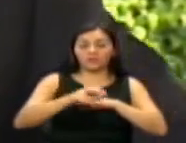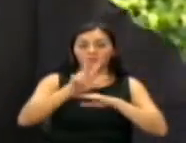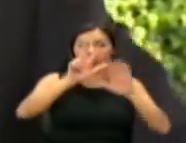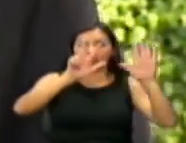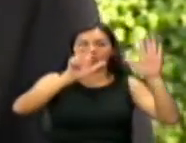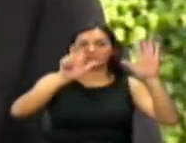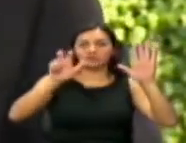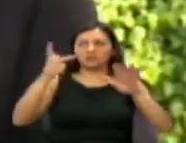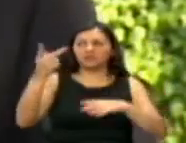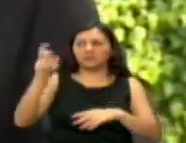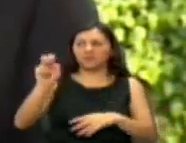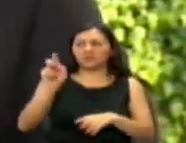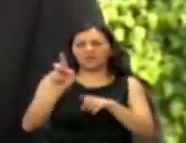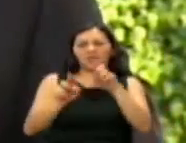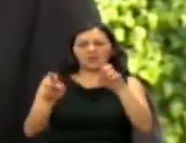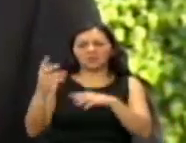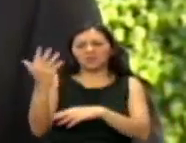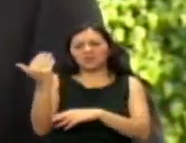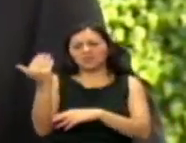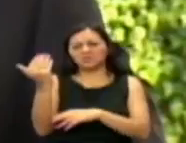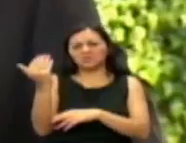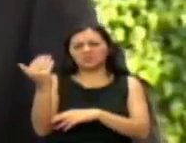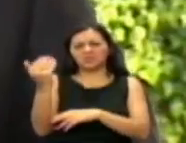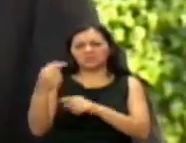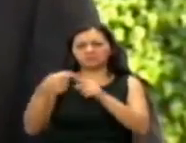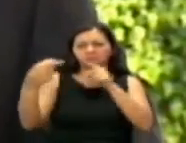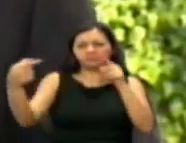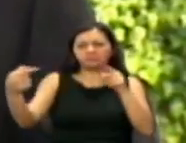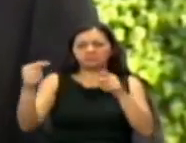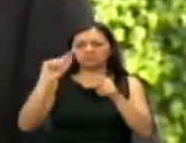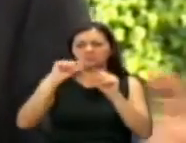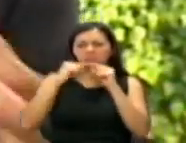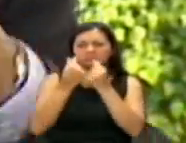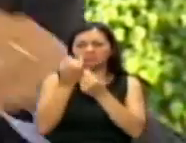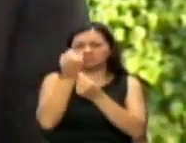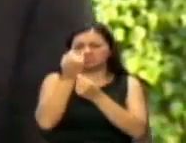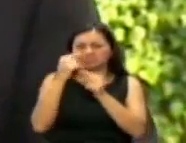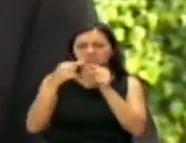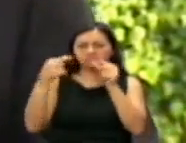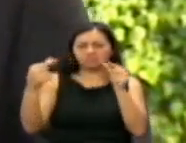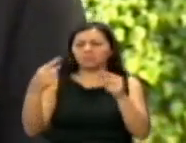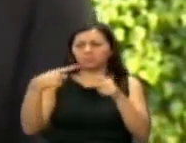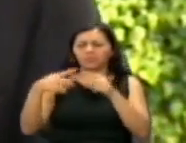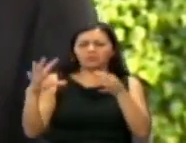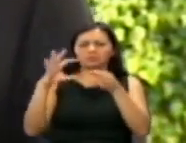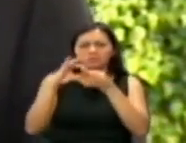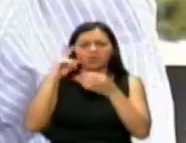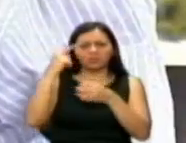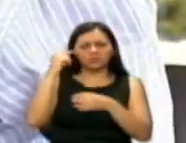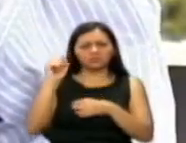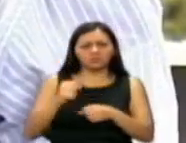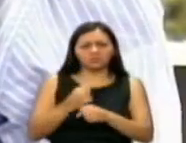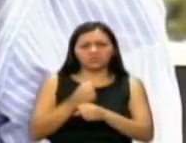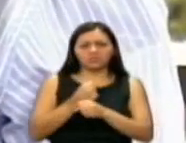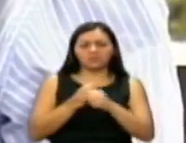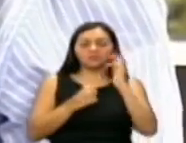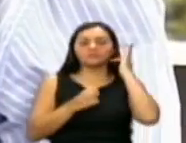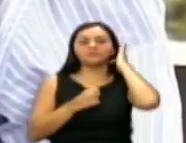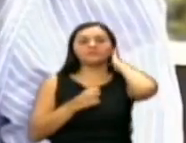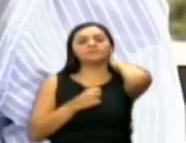tal vez habrá unas 15 díscolas, pero así sean de Pachacuti, MPD, todas trabajan con el gobierno nacional. ¿Los proyectos a presentarse al Banco del